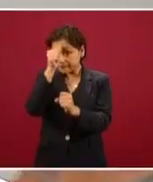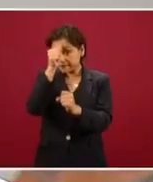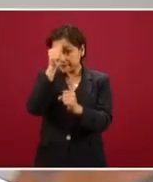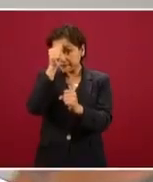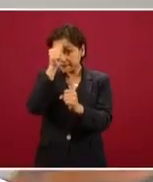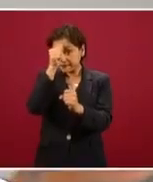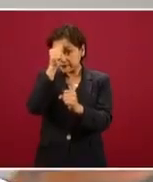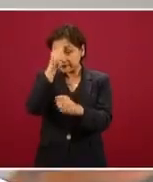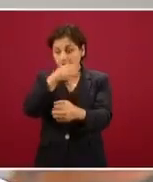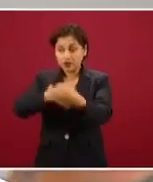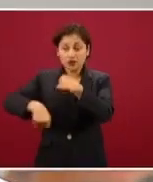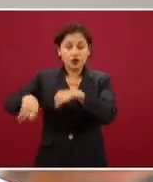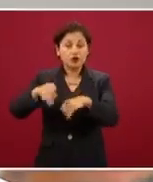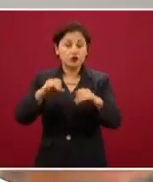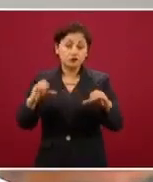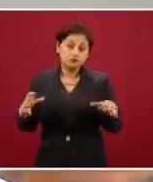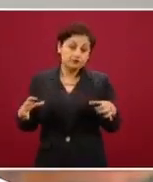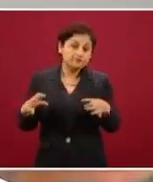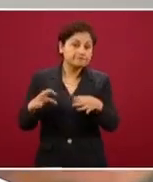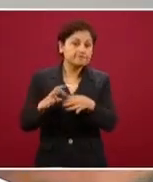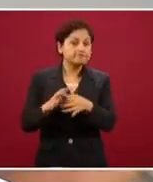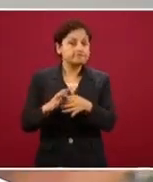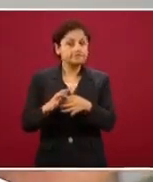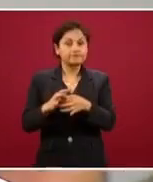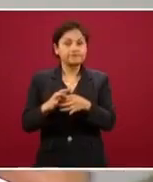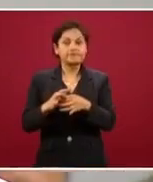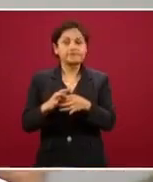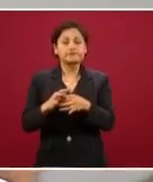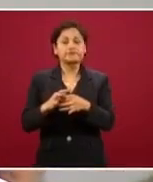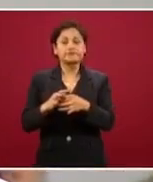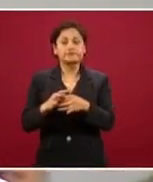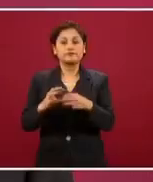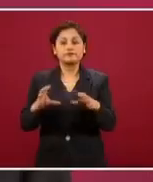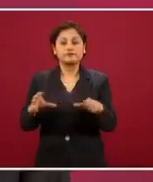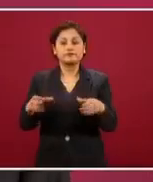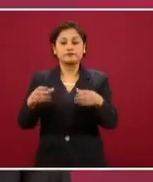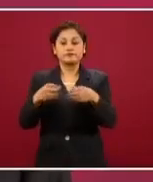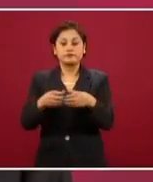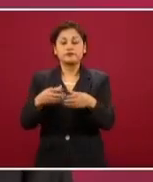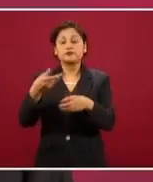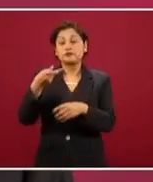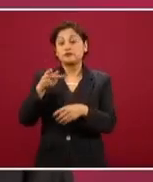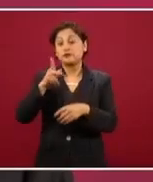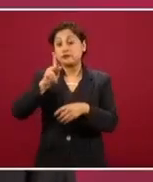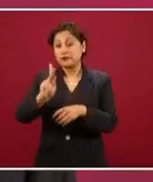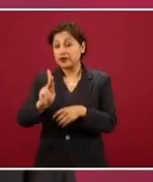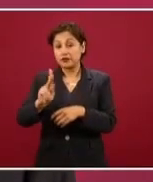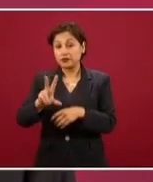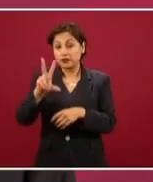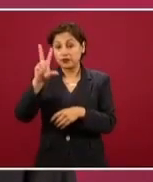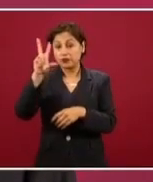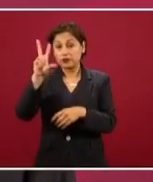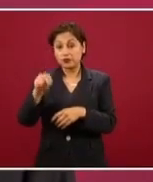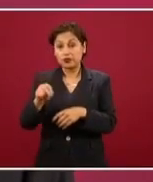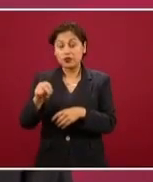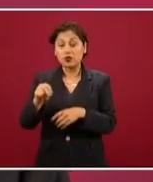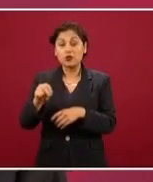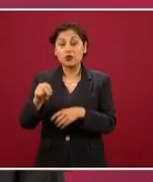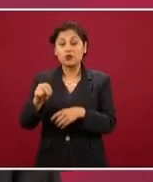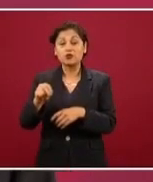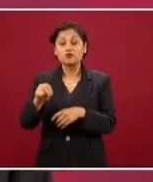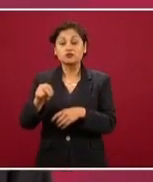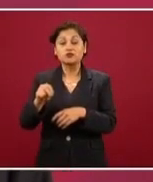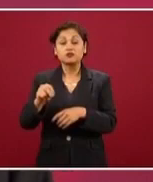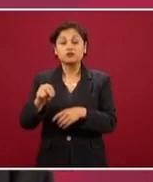cerrar filas sin abyección, ¿sí? O